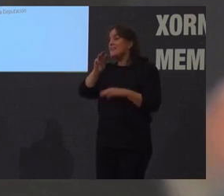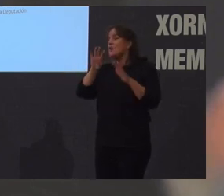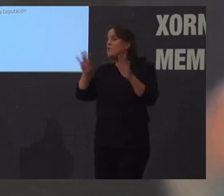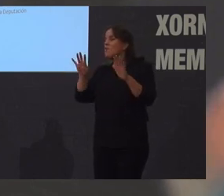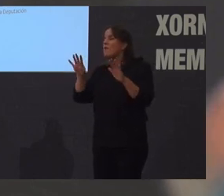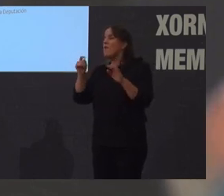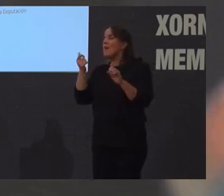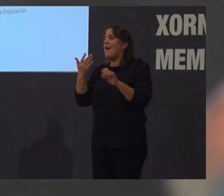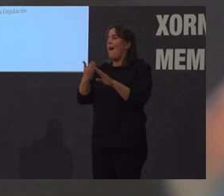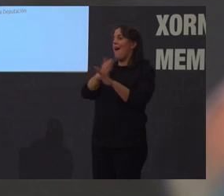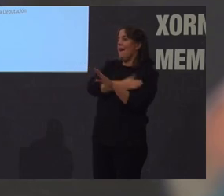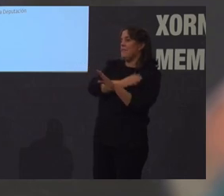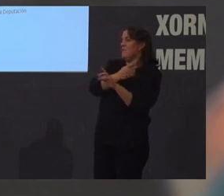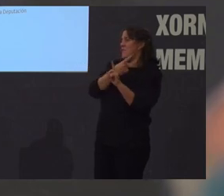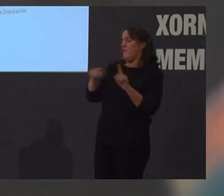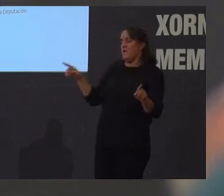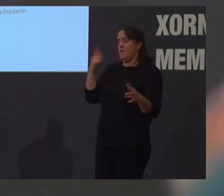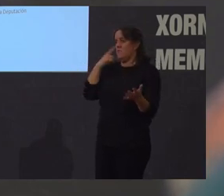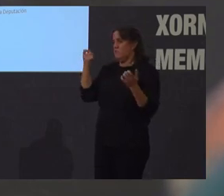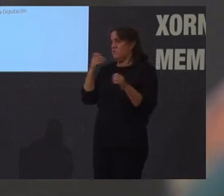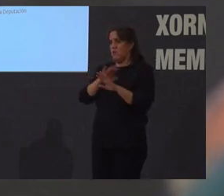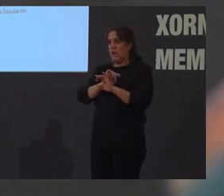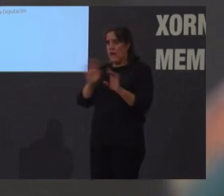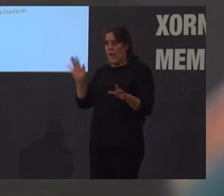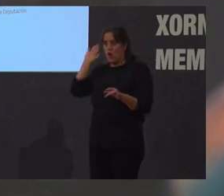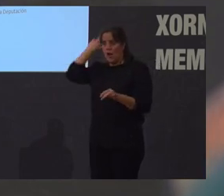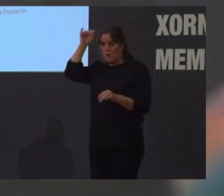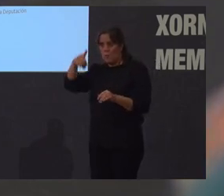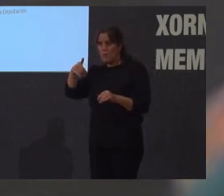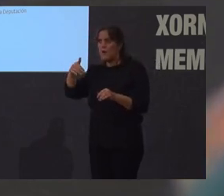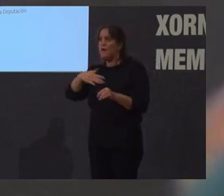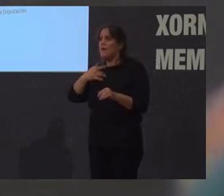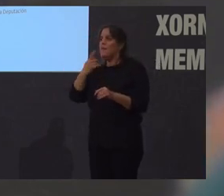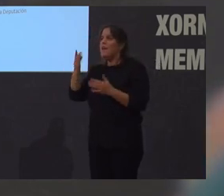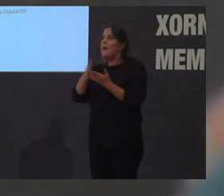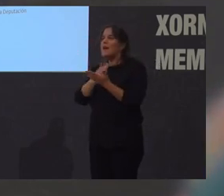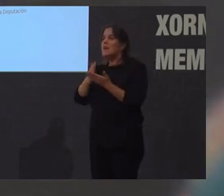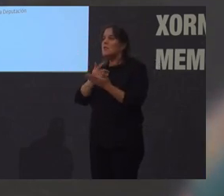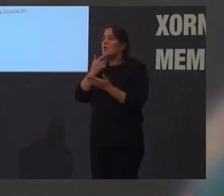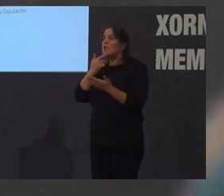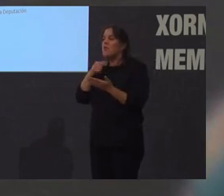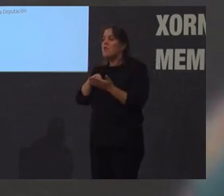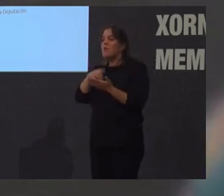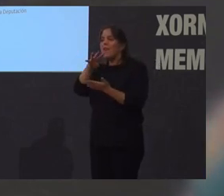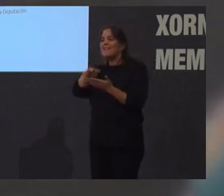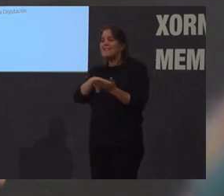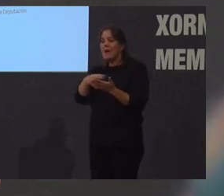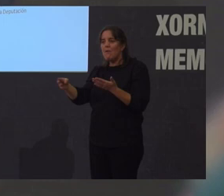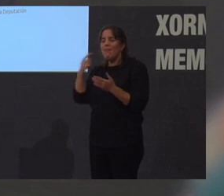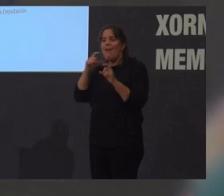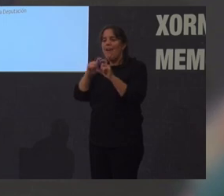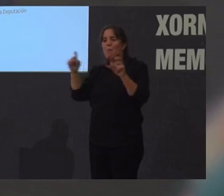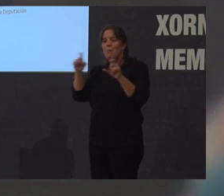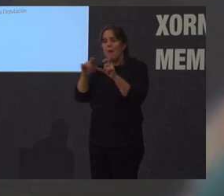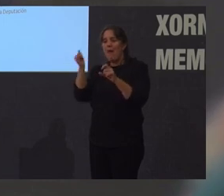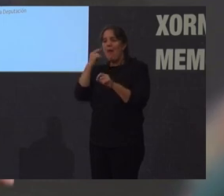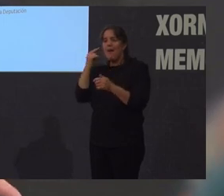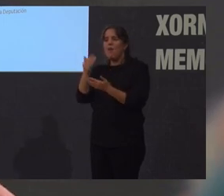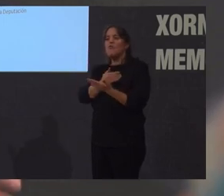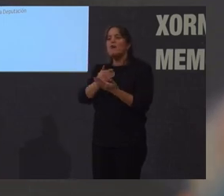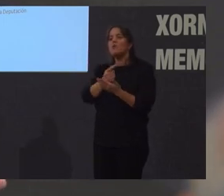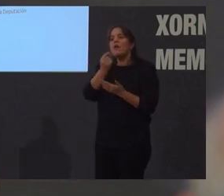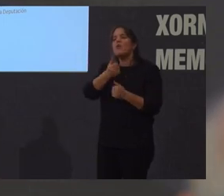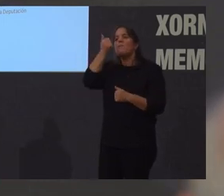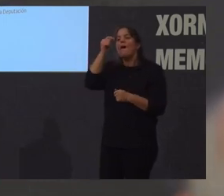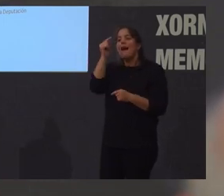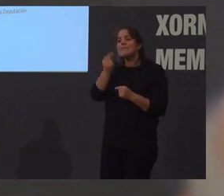la que había antes de la República. En el libro pongo unas tablas de cuáles eran las empresas con mayor facturación antes del golpe de Estado y cuáles